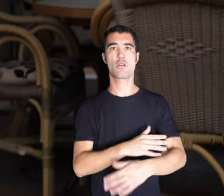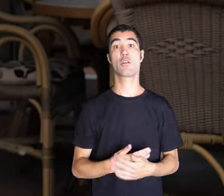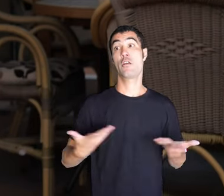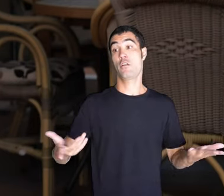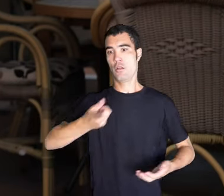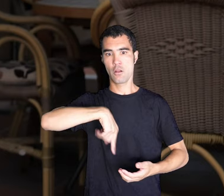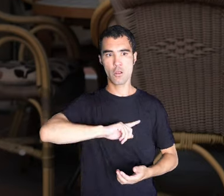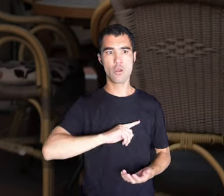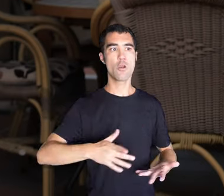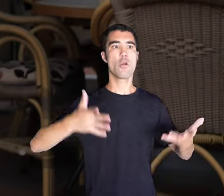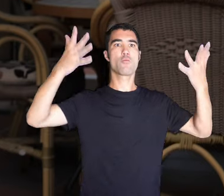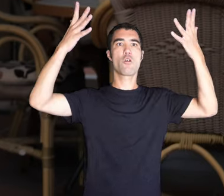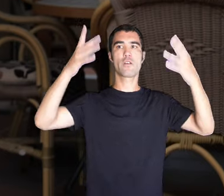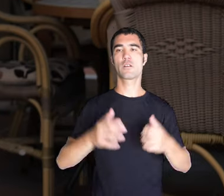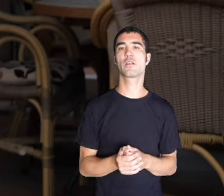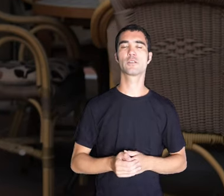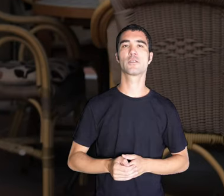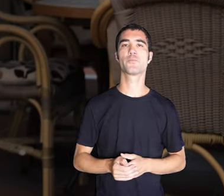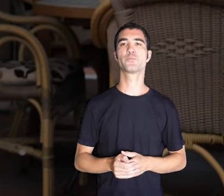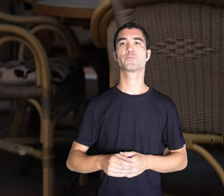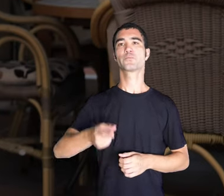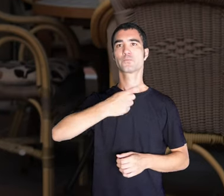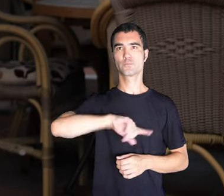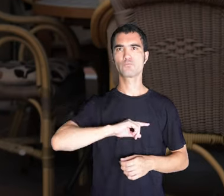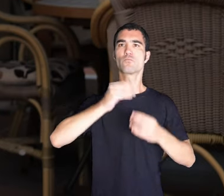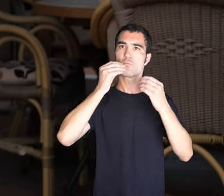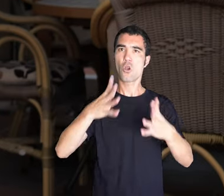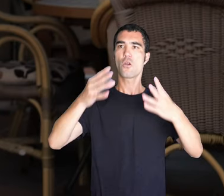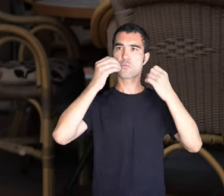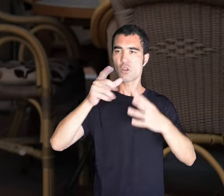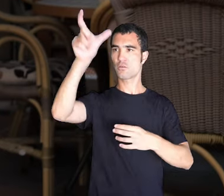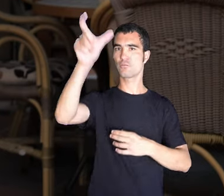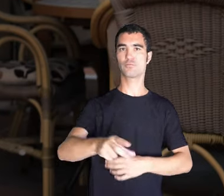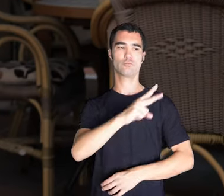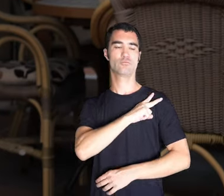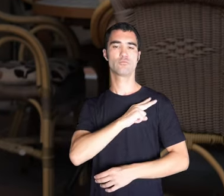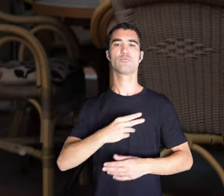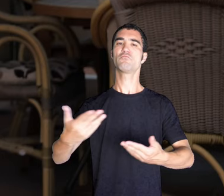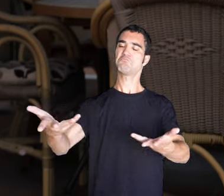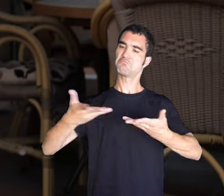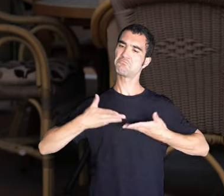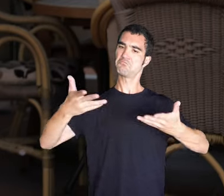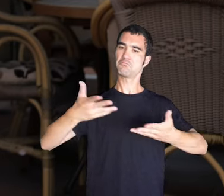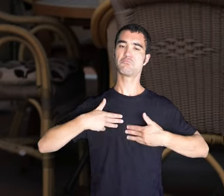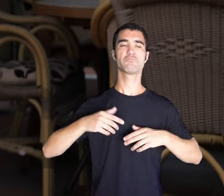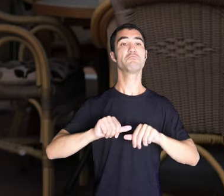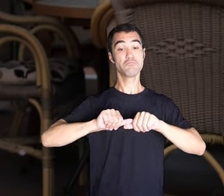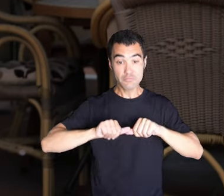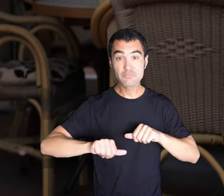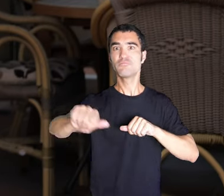don Cándido Conde ya está muy bien con nosotros y siempre después